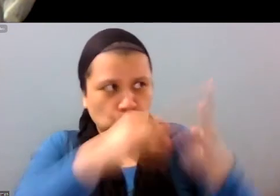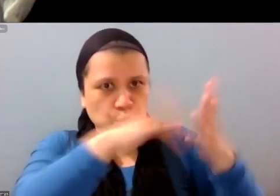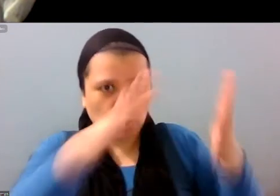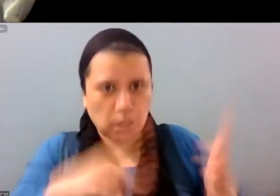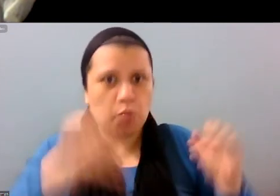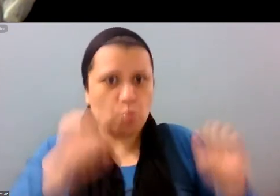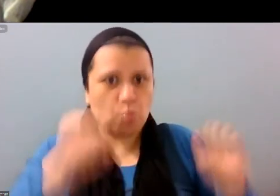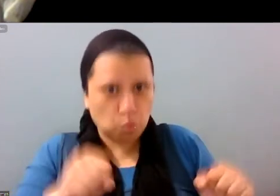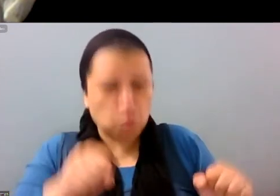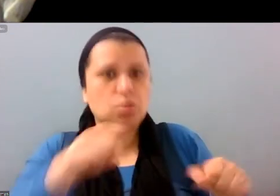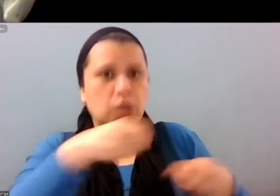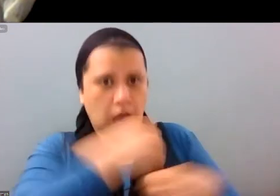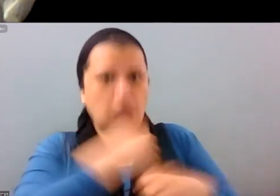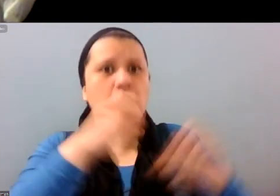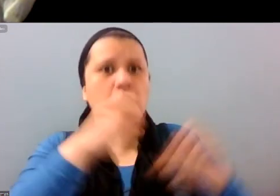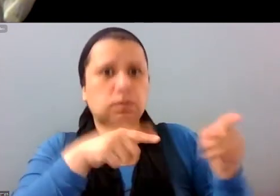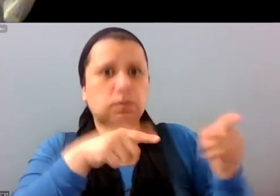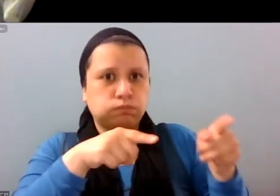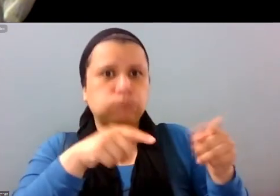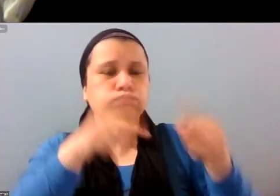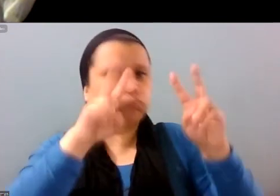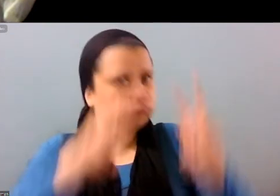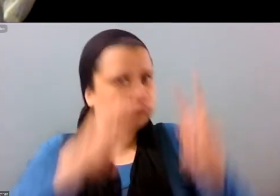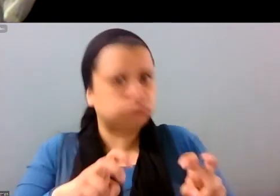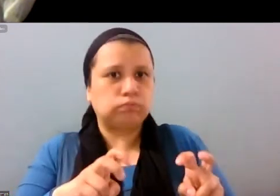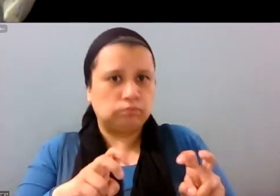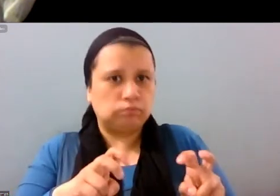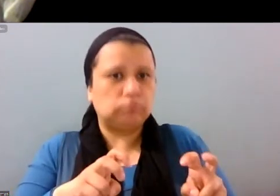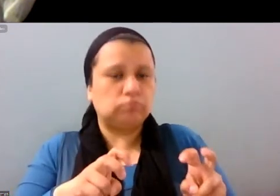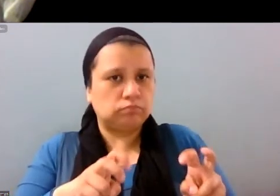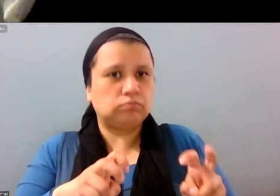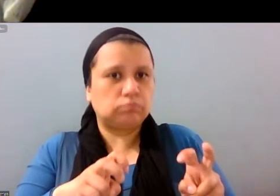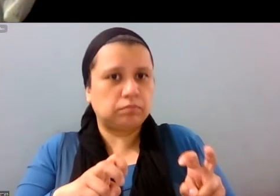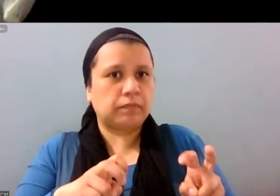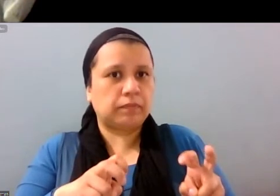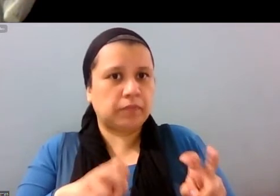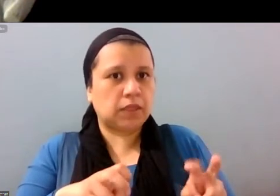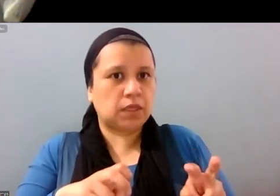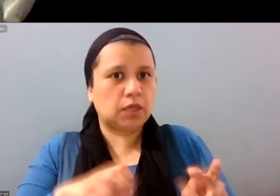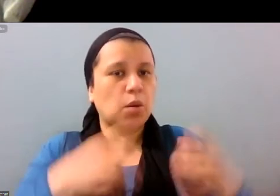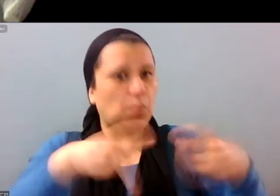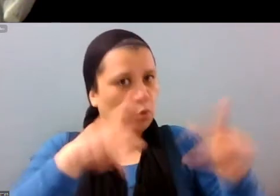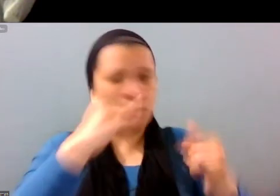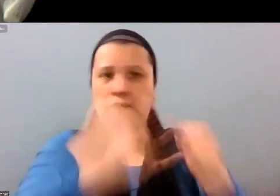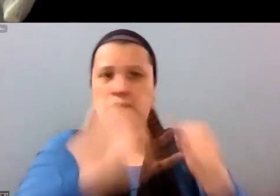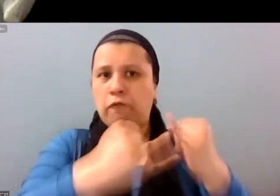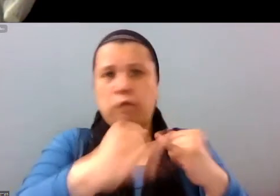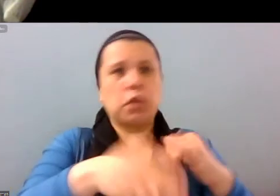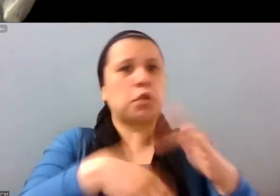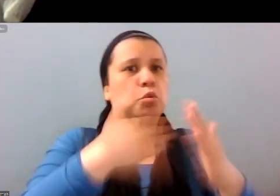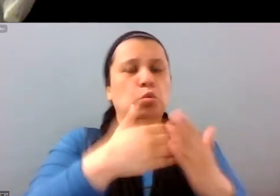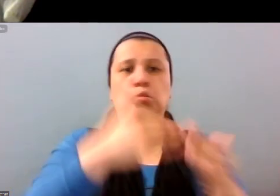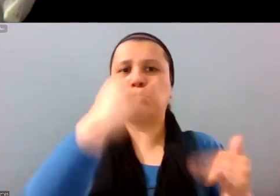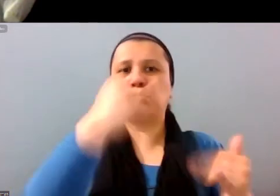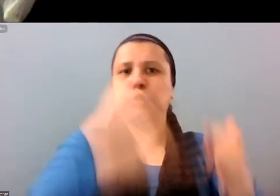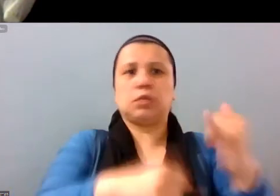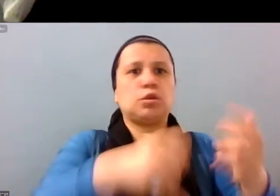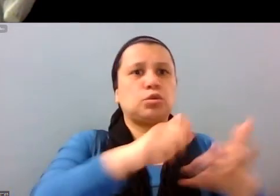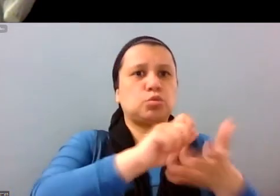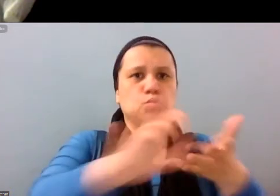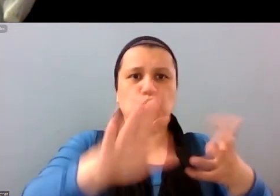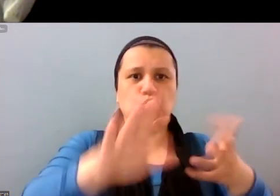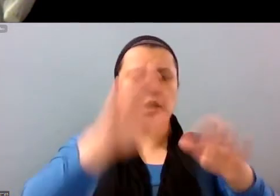esas pruebas y poder tener la oportunidad de finalizar en muchos casos sus ciclos educativos de manera que